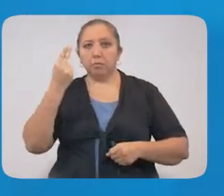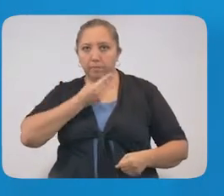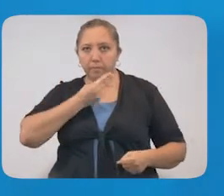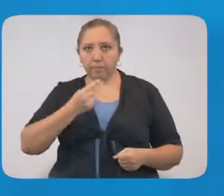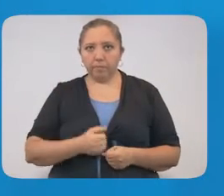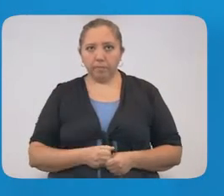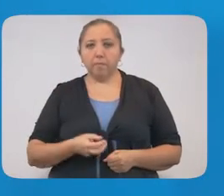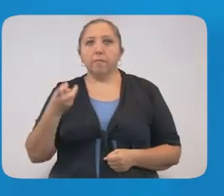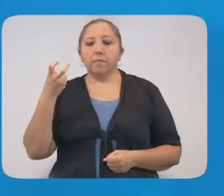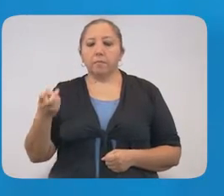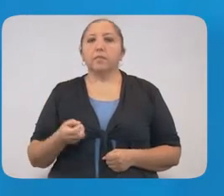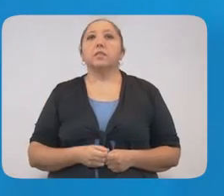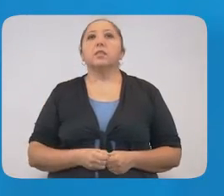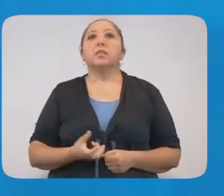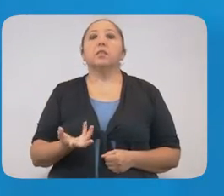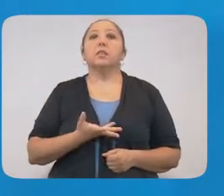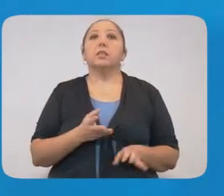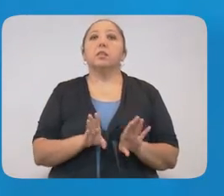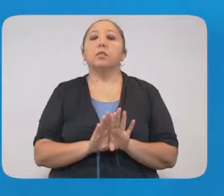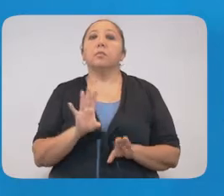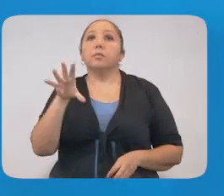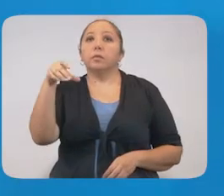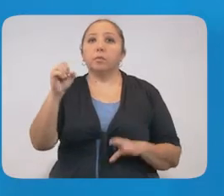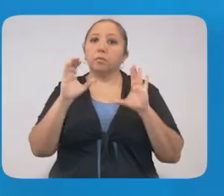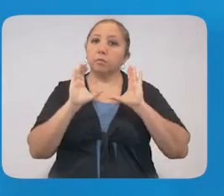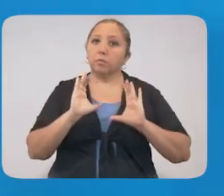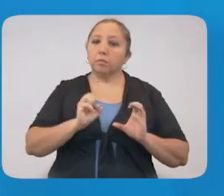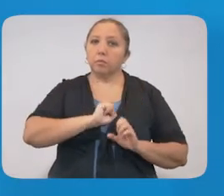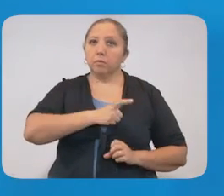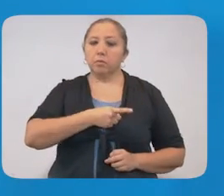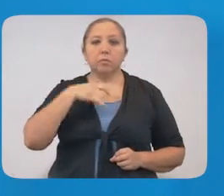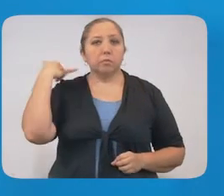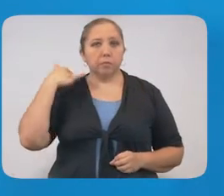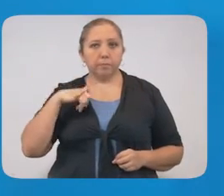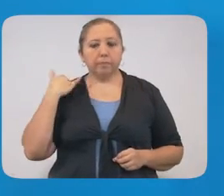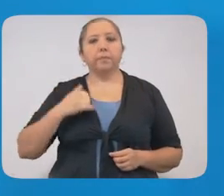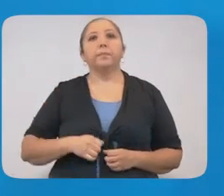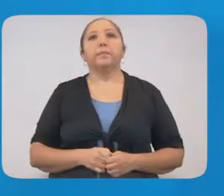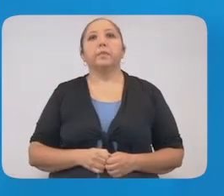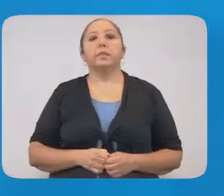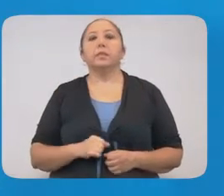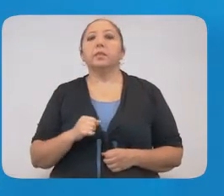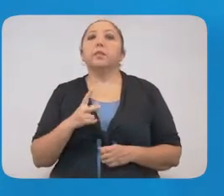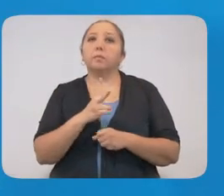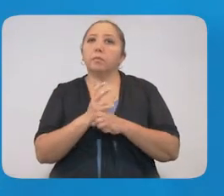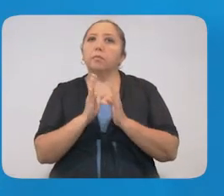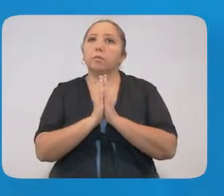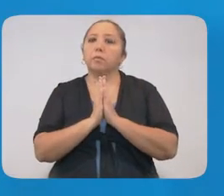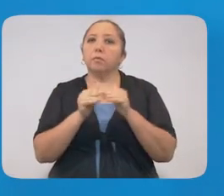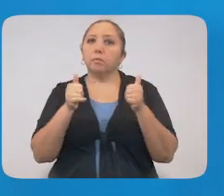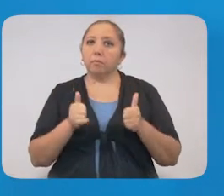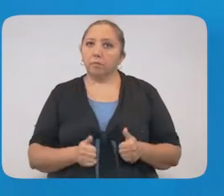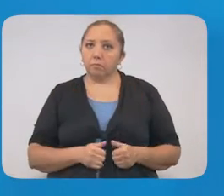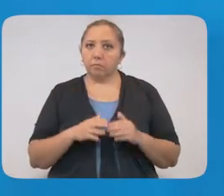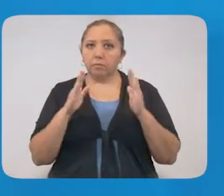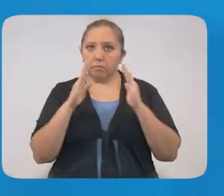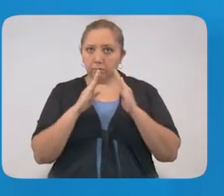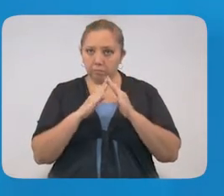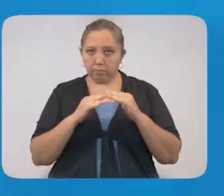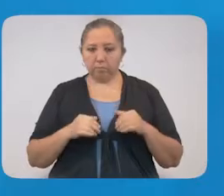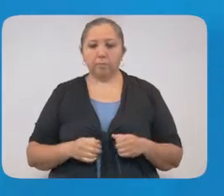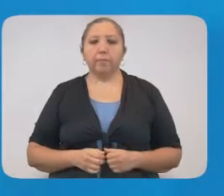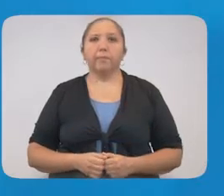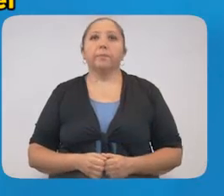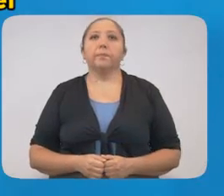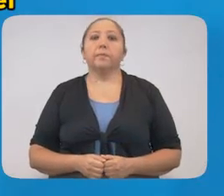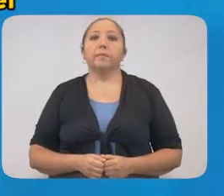requieran. Estas medidas tienen como objetivo proteger la salud de los yucatecos. Les invitamos a seguirlas de manera estricta y a quedarse en